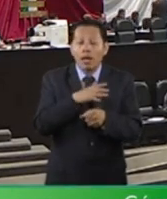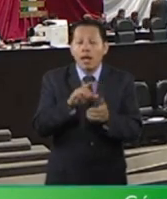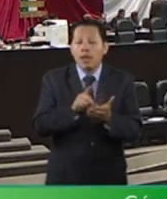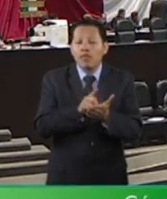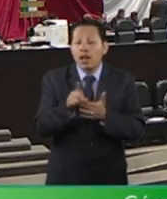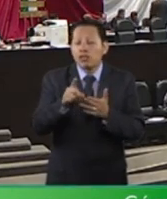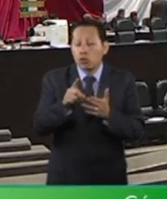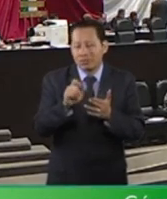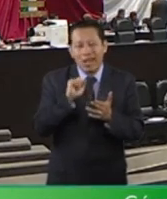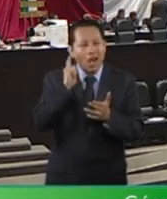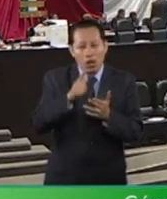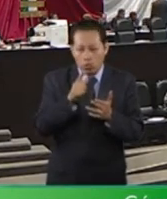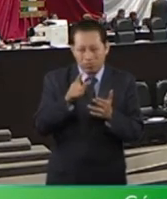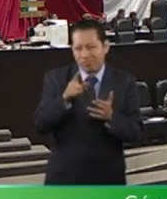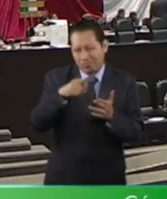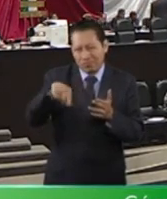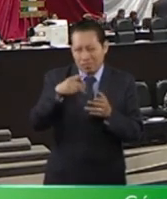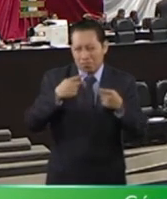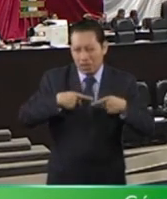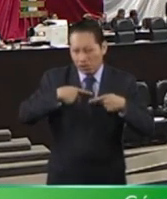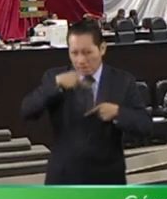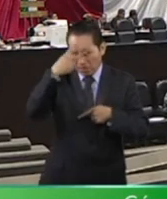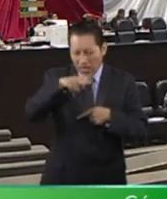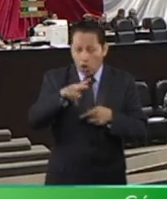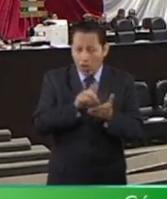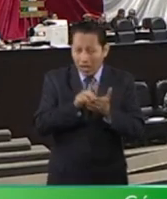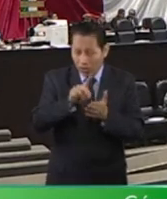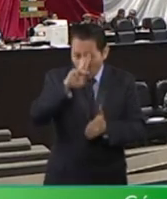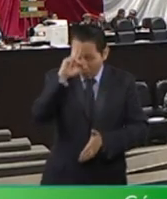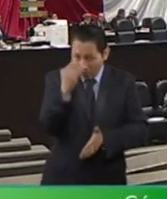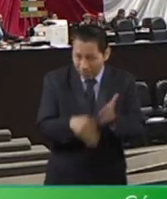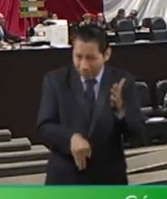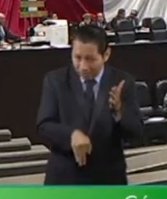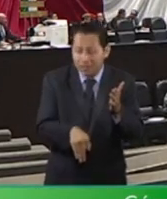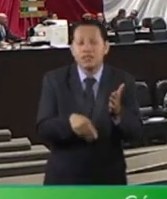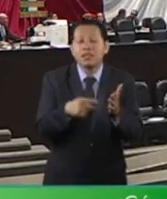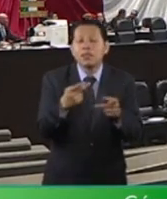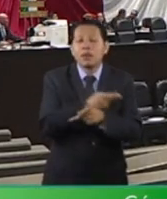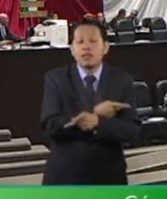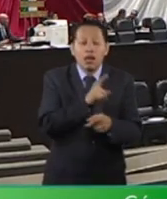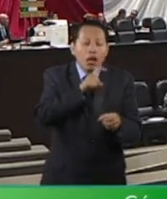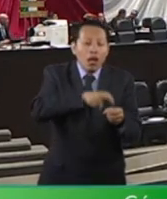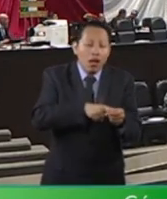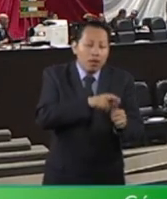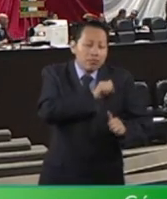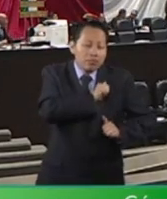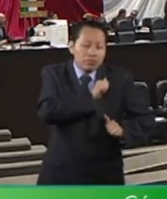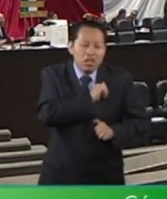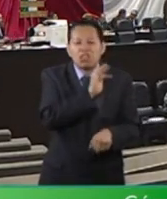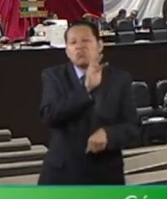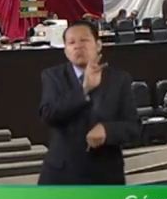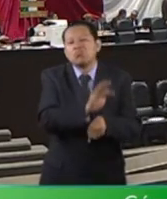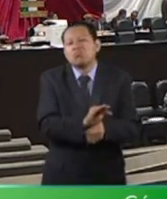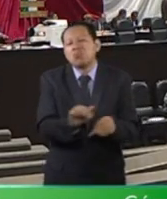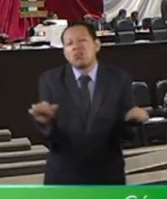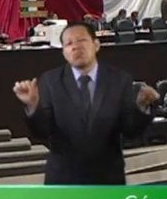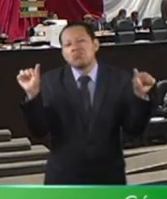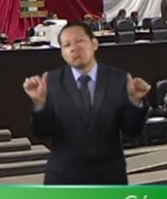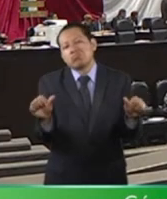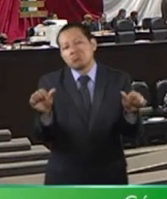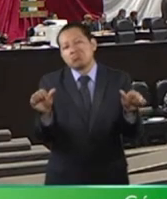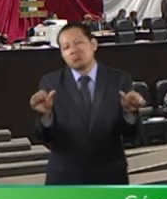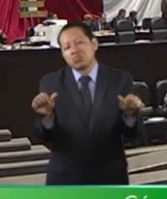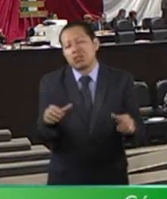de derechos de paisanos, el argumento de la disciplina militar se vuelve un mecanismo de protección e impunidad.